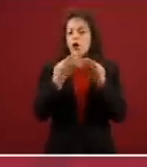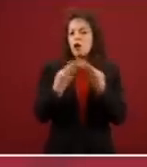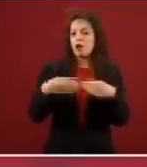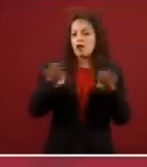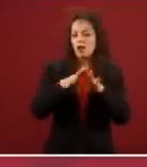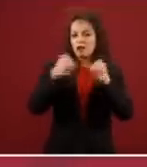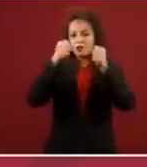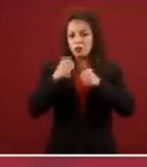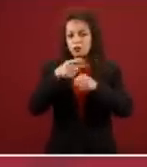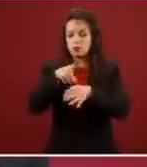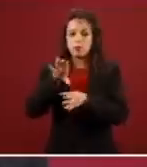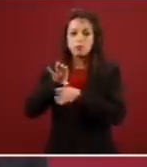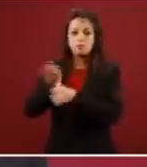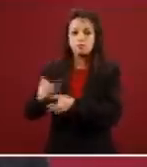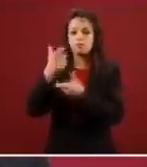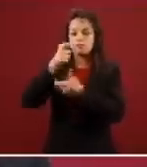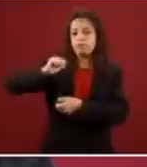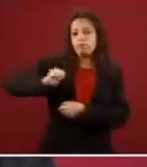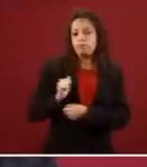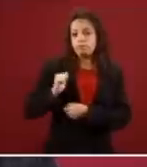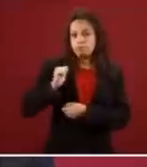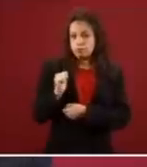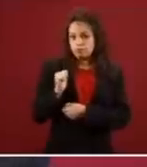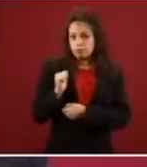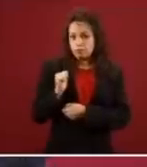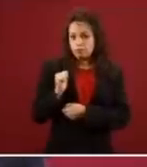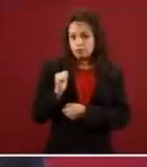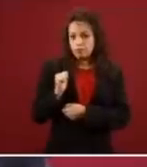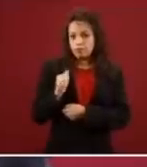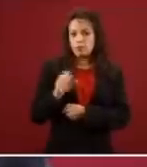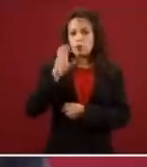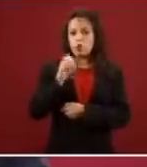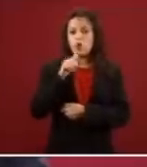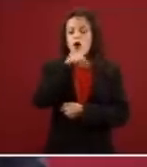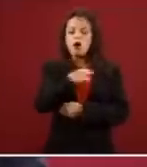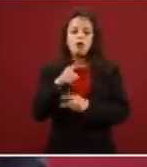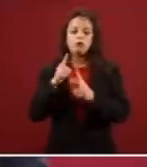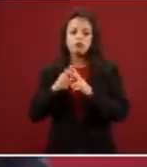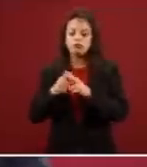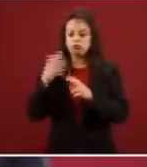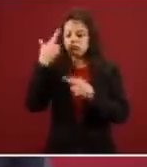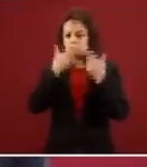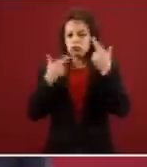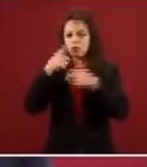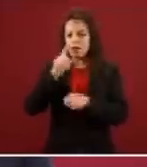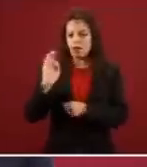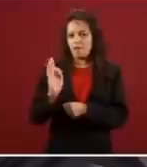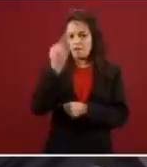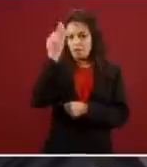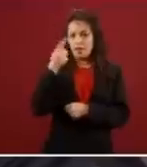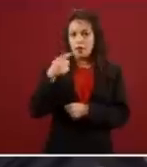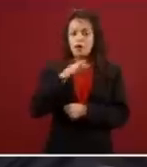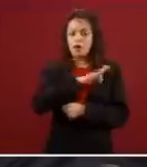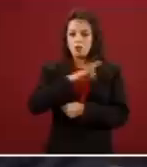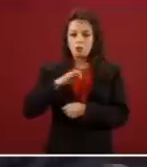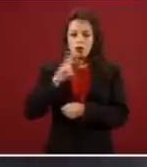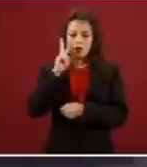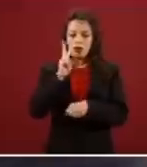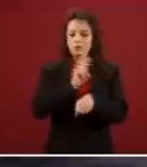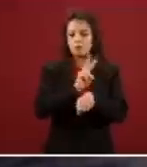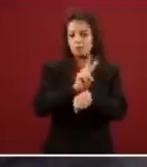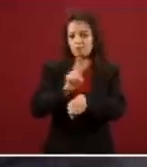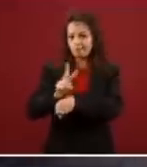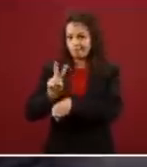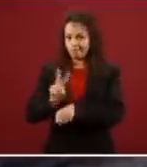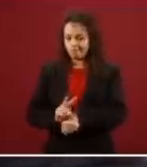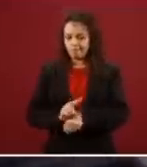al fisco federal. Y por último, esto permite tener prisión preventiva oficiosa. Entonces,